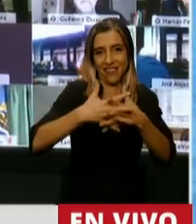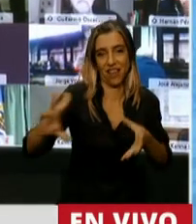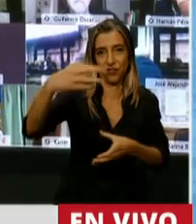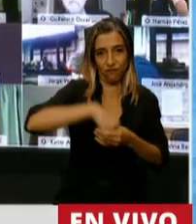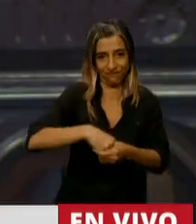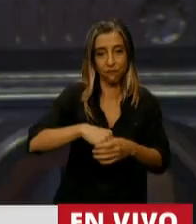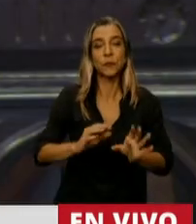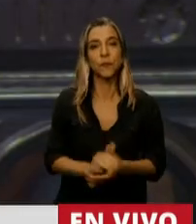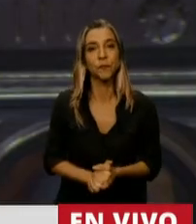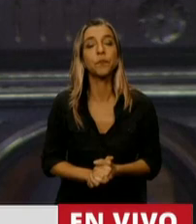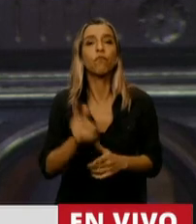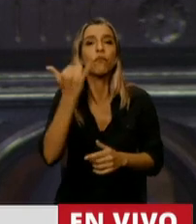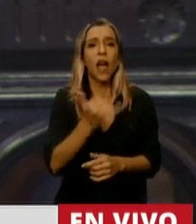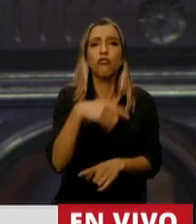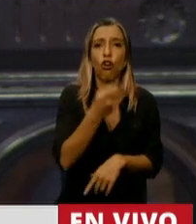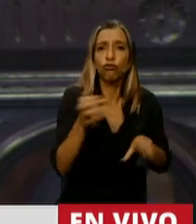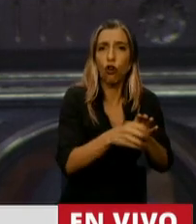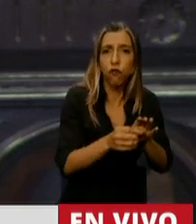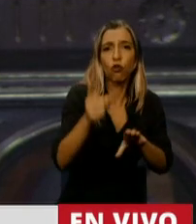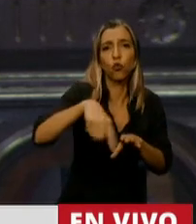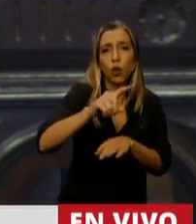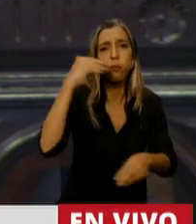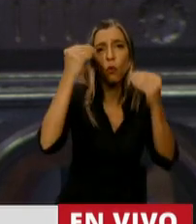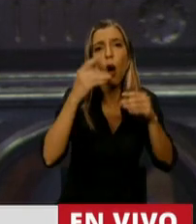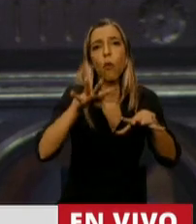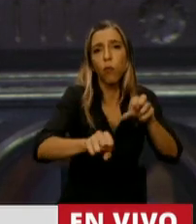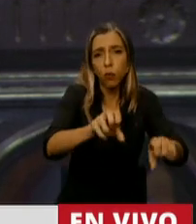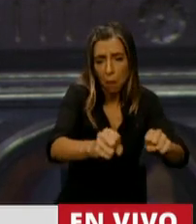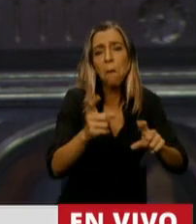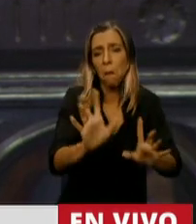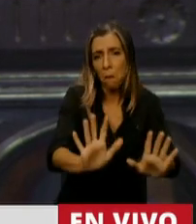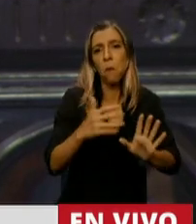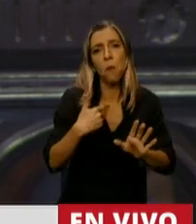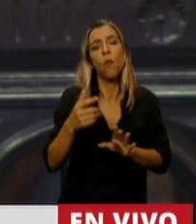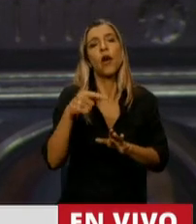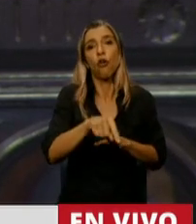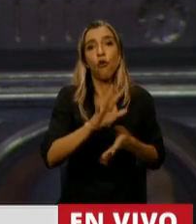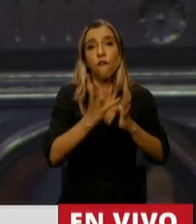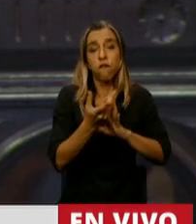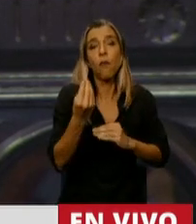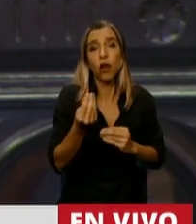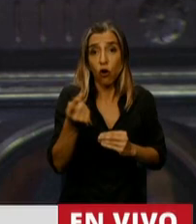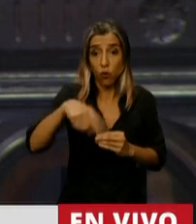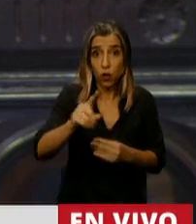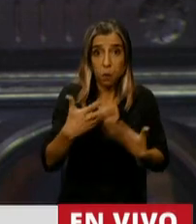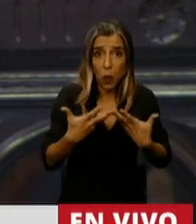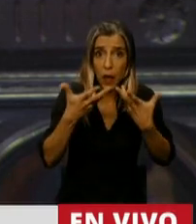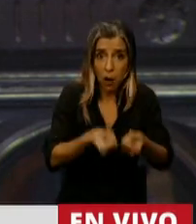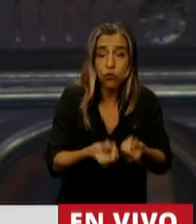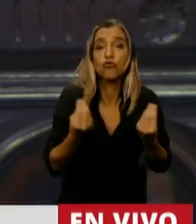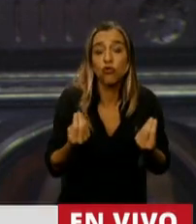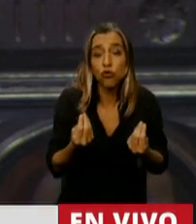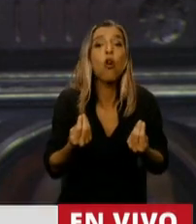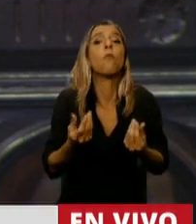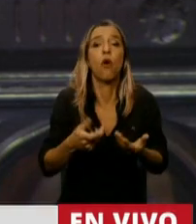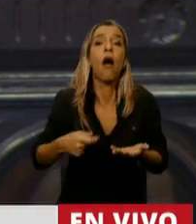también, que si ustedes están tan preocupados por las tomas y por el acceso al suelo urbano, nos podrían acompañar, que es el aporte a